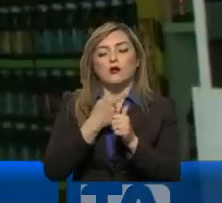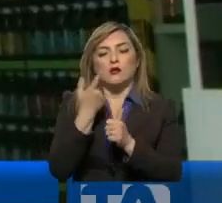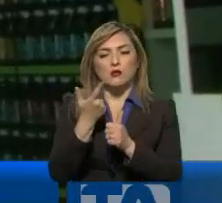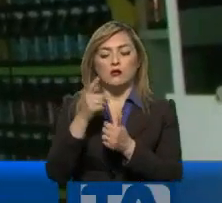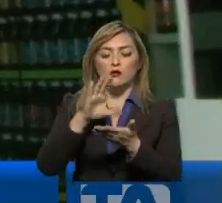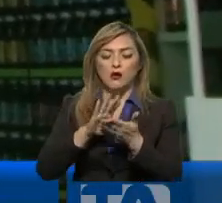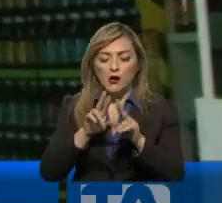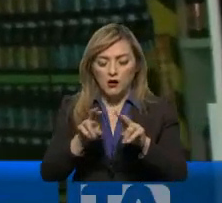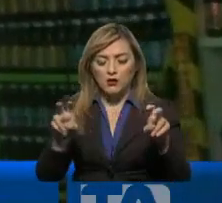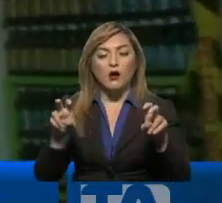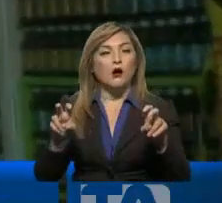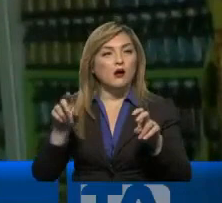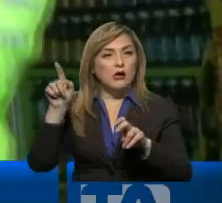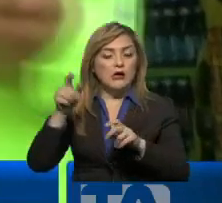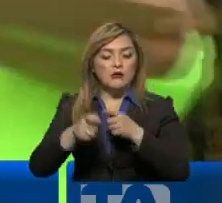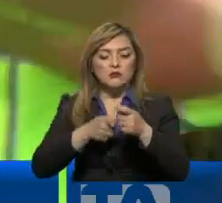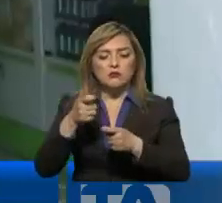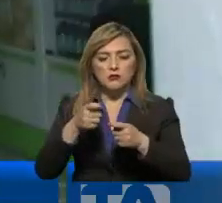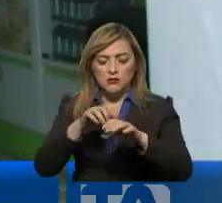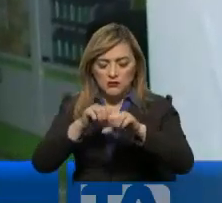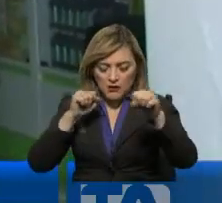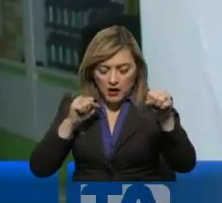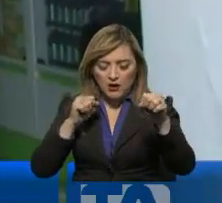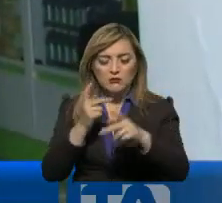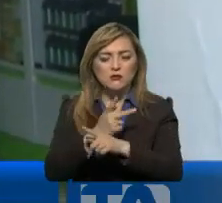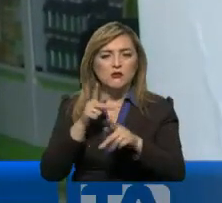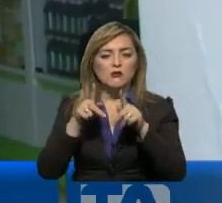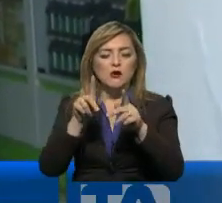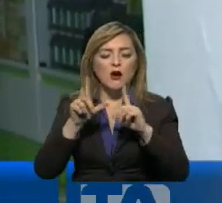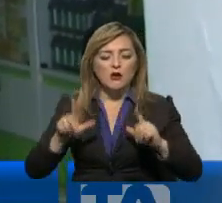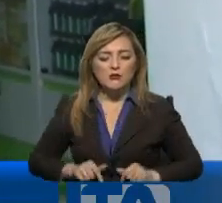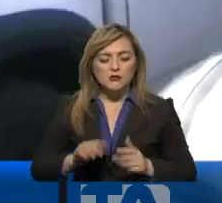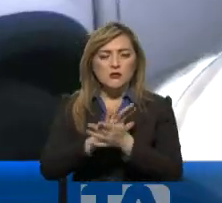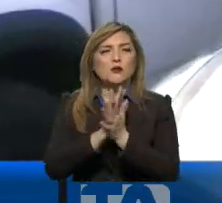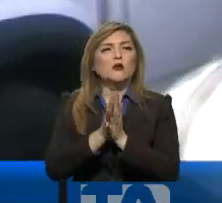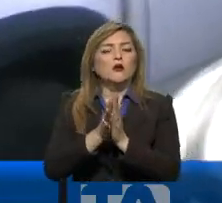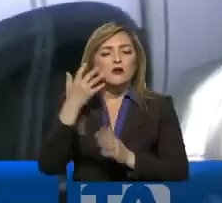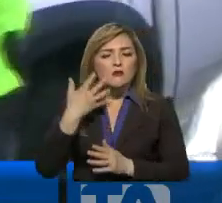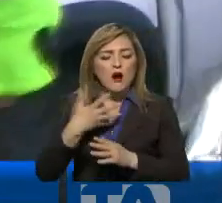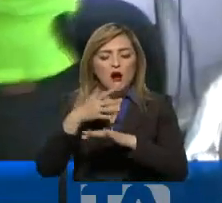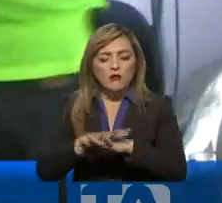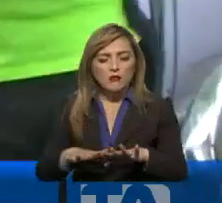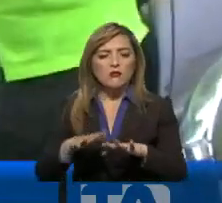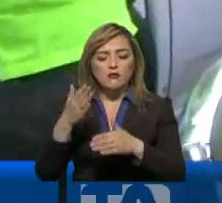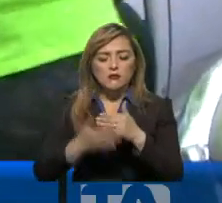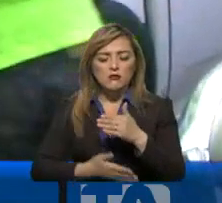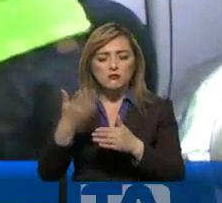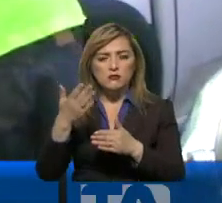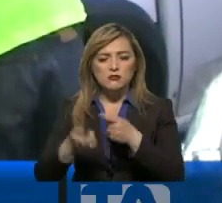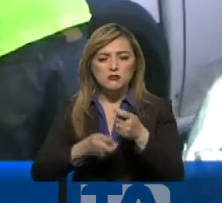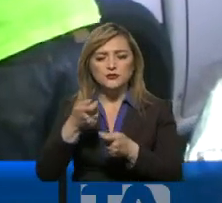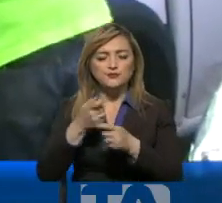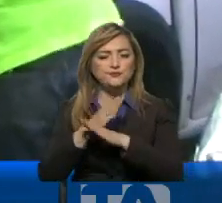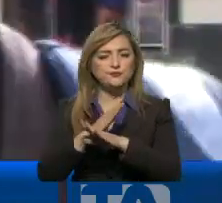a los centros naturistas, donde se encontró gran cantidad de productos sin registro sanitario, con su fecha de caducidad vencida y de